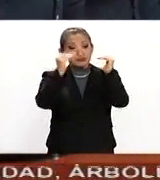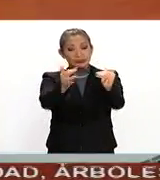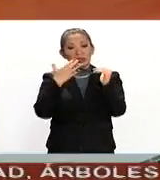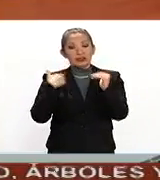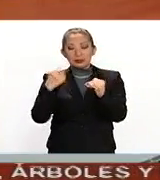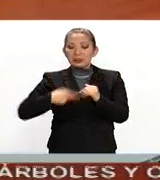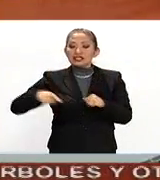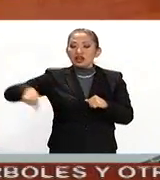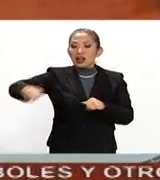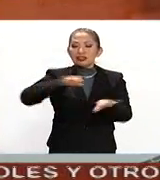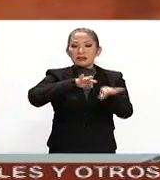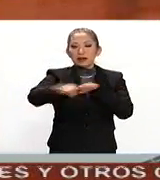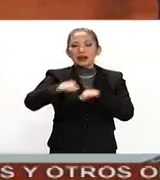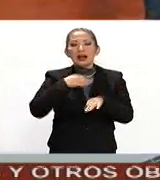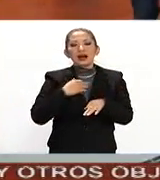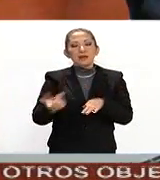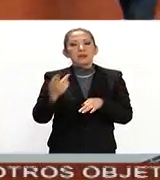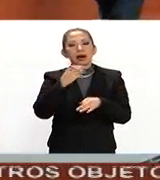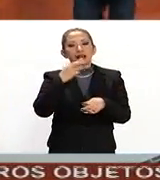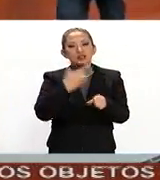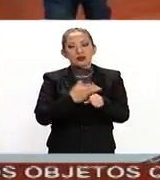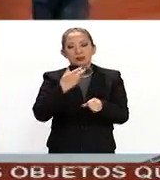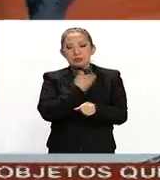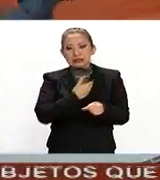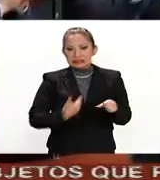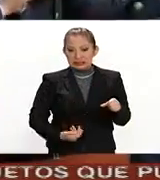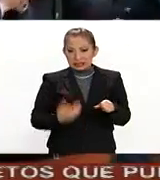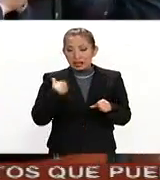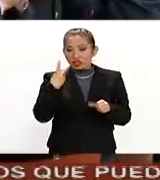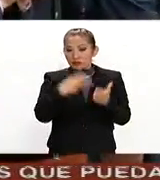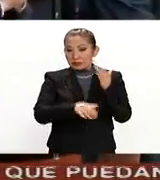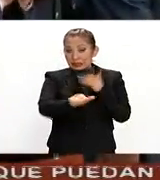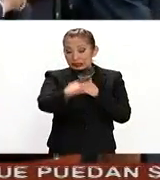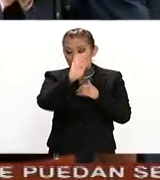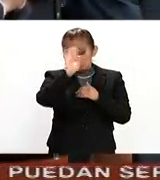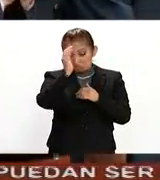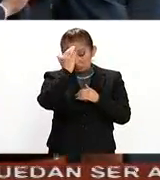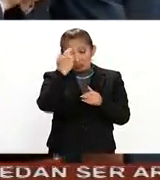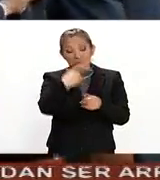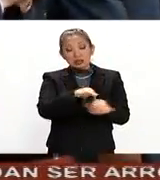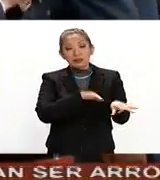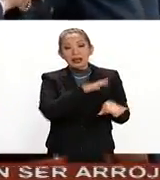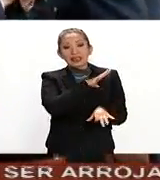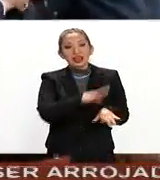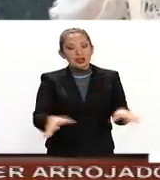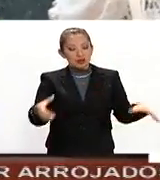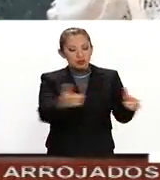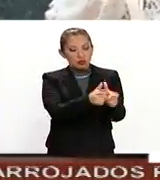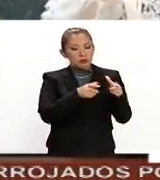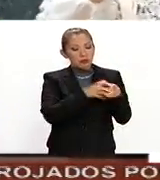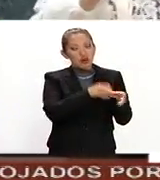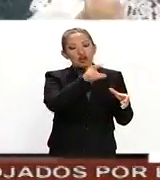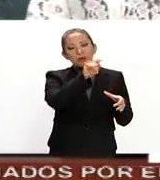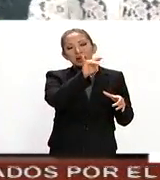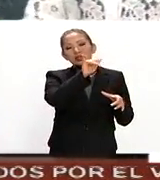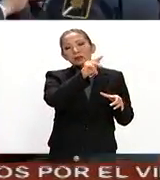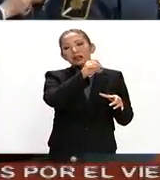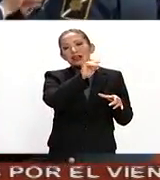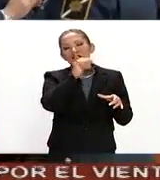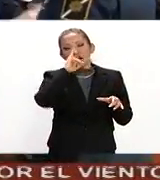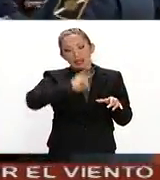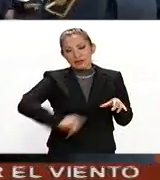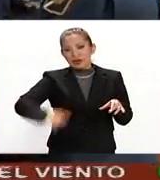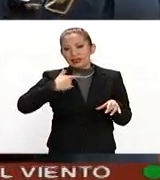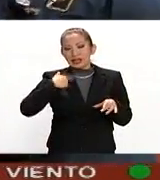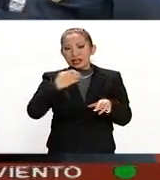del personal del Estado Mayor Presidencial 2016. Ahí reconoció el trabajo del general de división Roberto Miranda, jefe del Estado